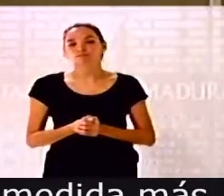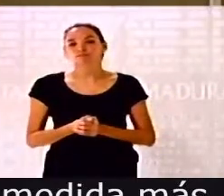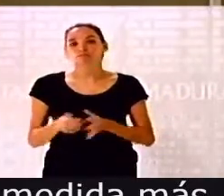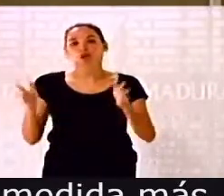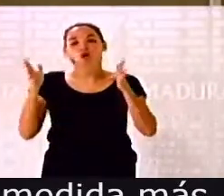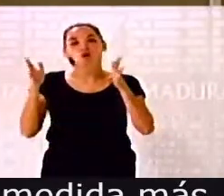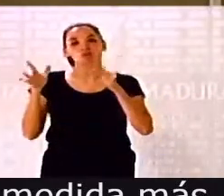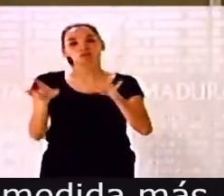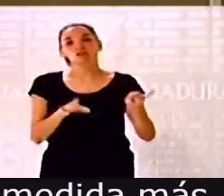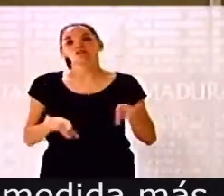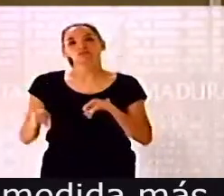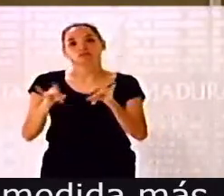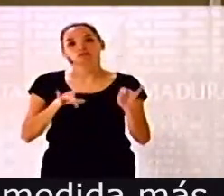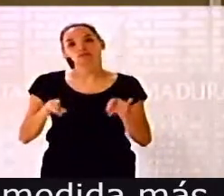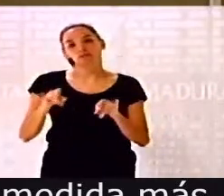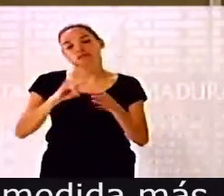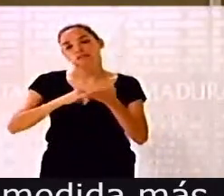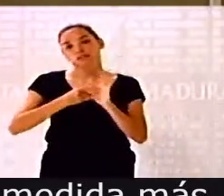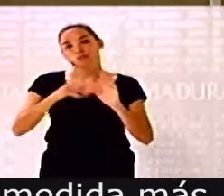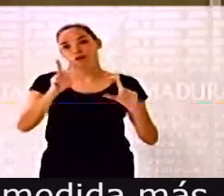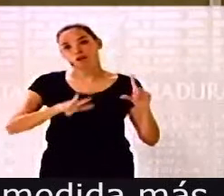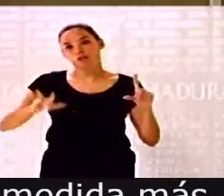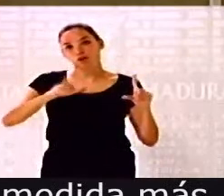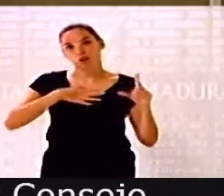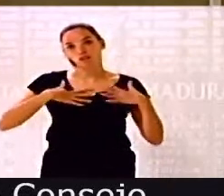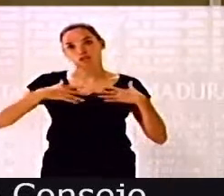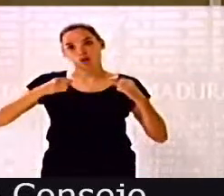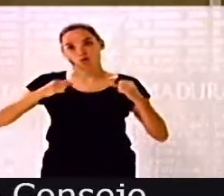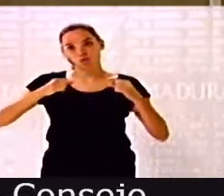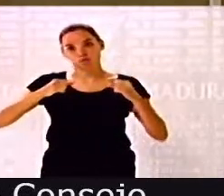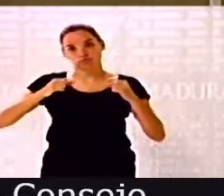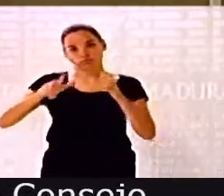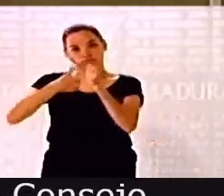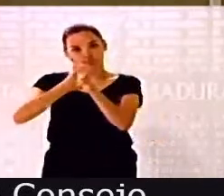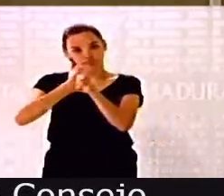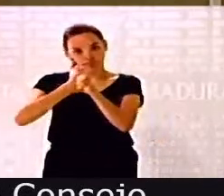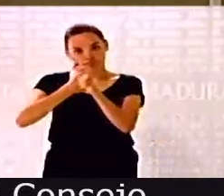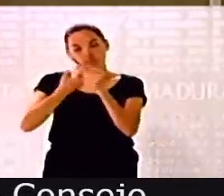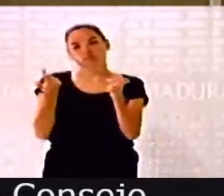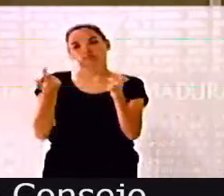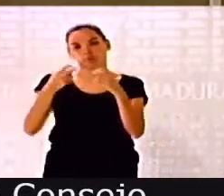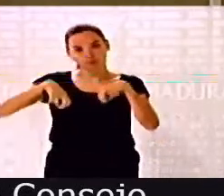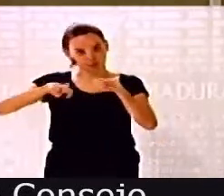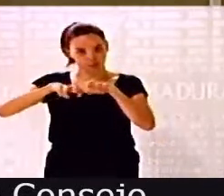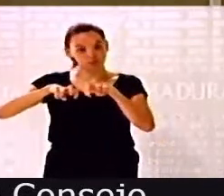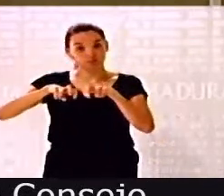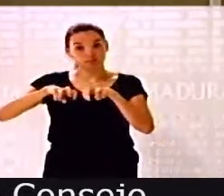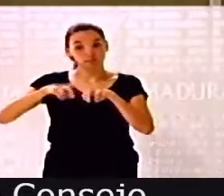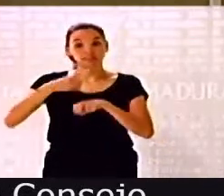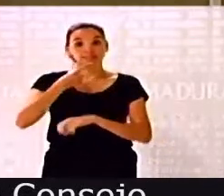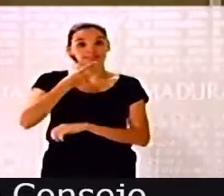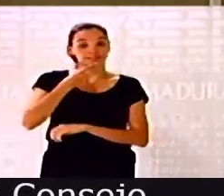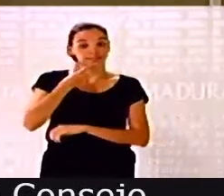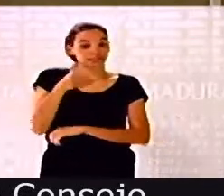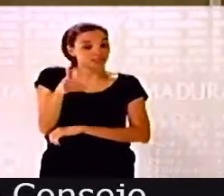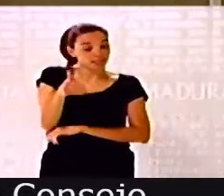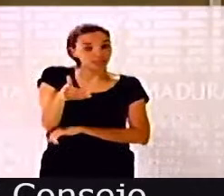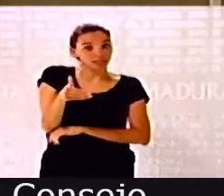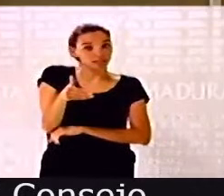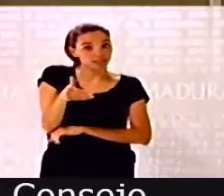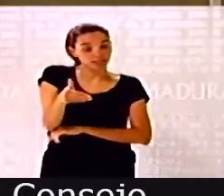Sistema Nacional de Salud y he de decirle que la próxima actividad